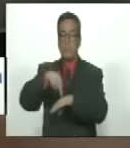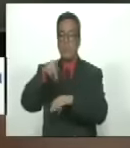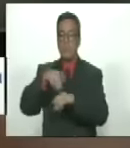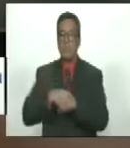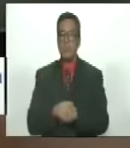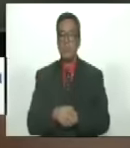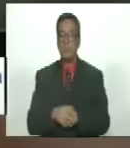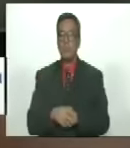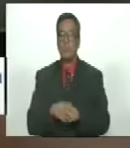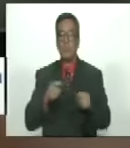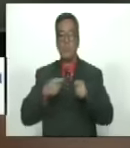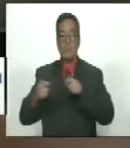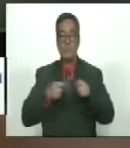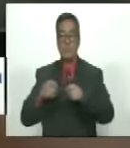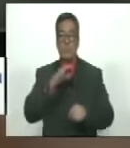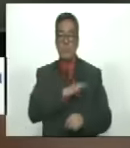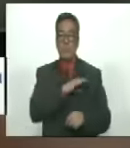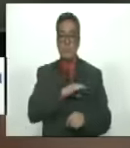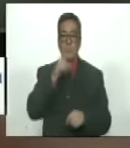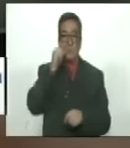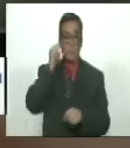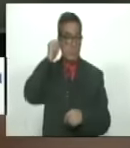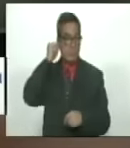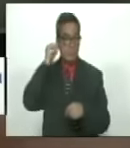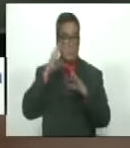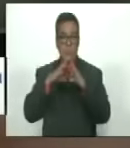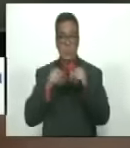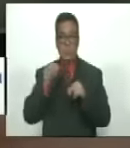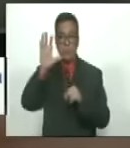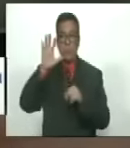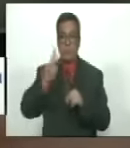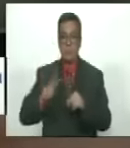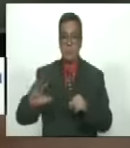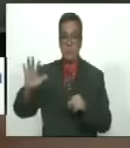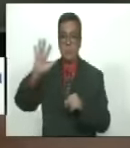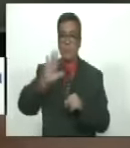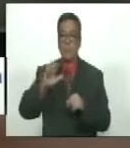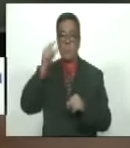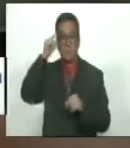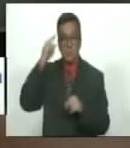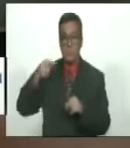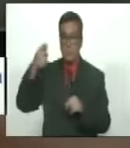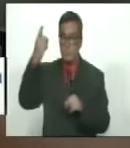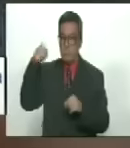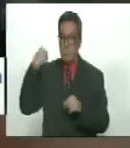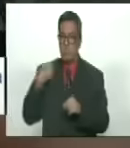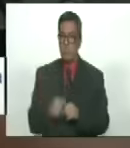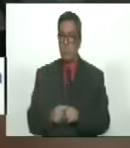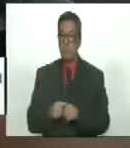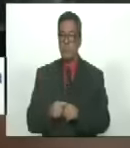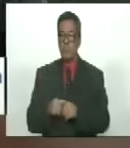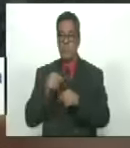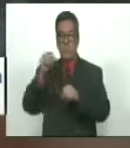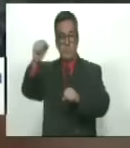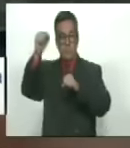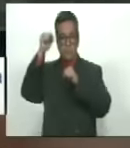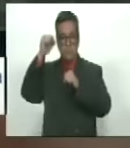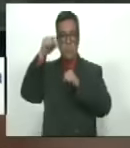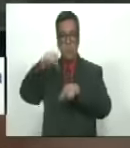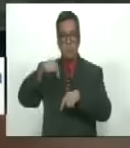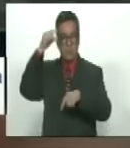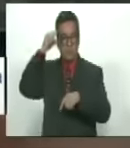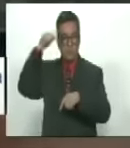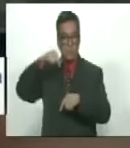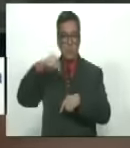Nacional, movimientos sociales, hombres y mujeres todos de la patria, Ayer fuimos invictos,